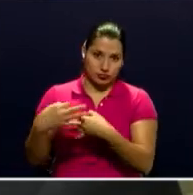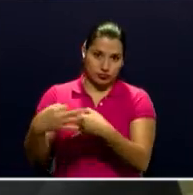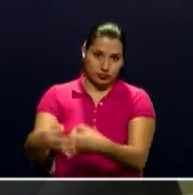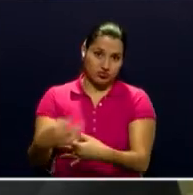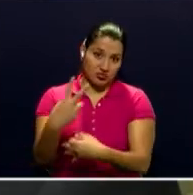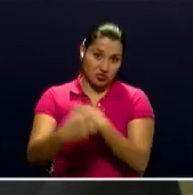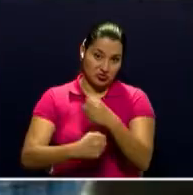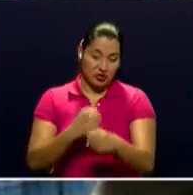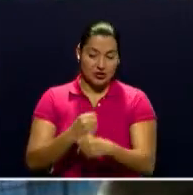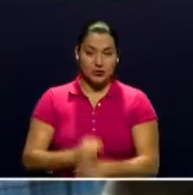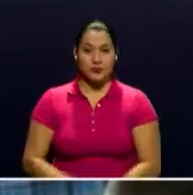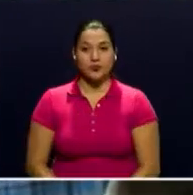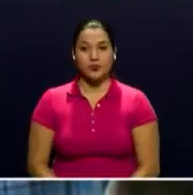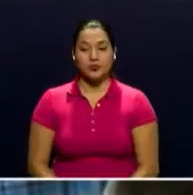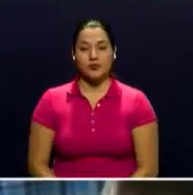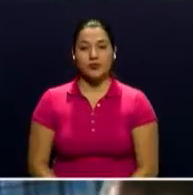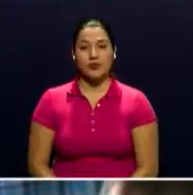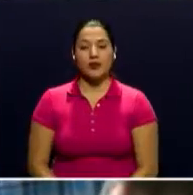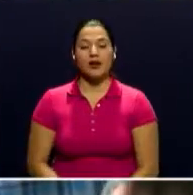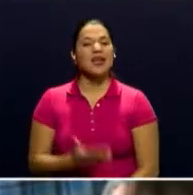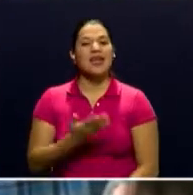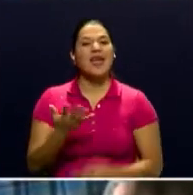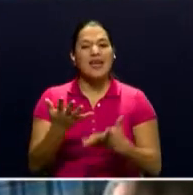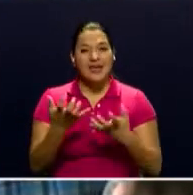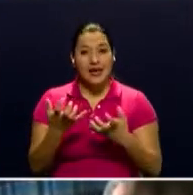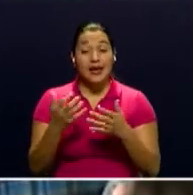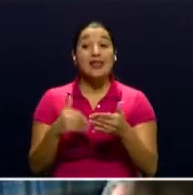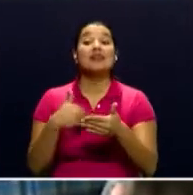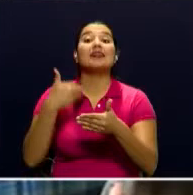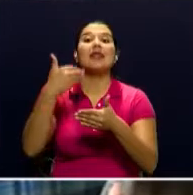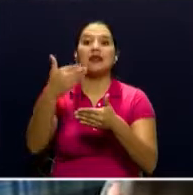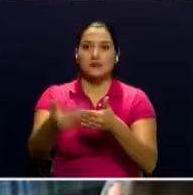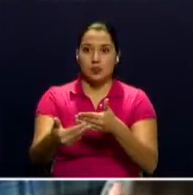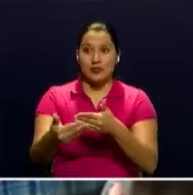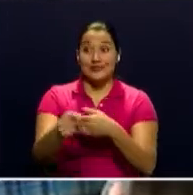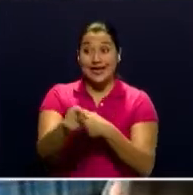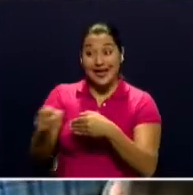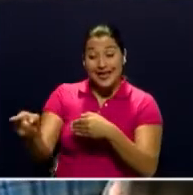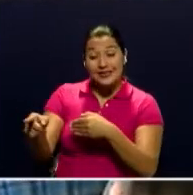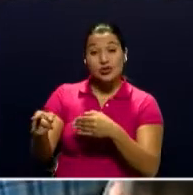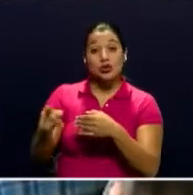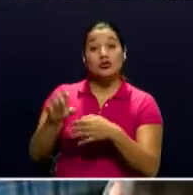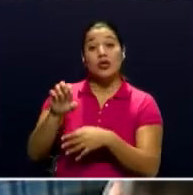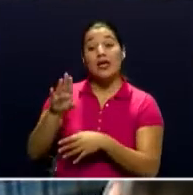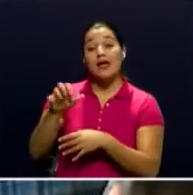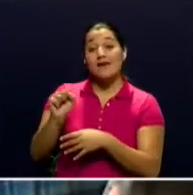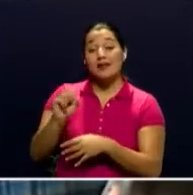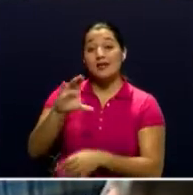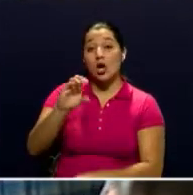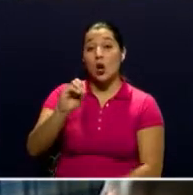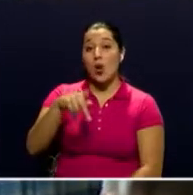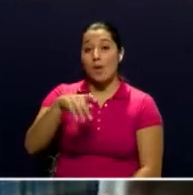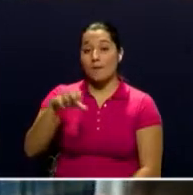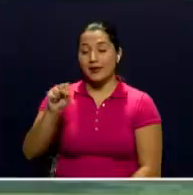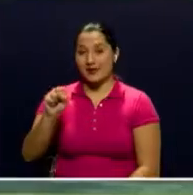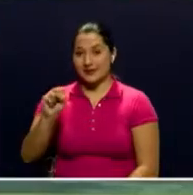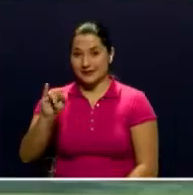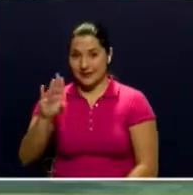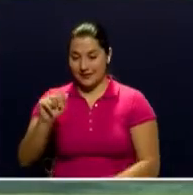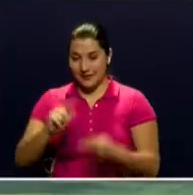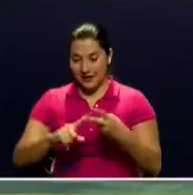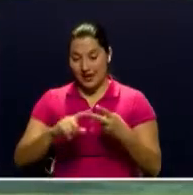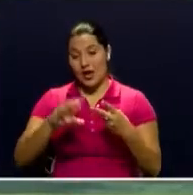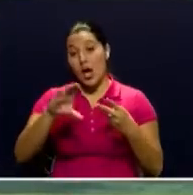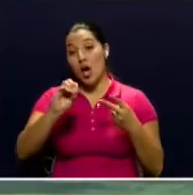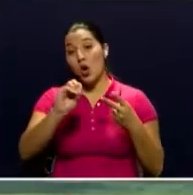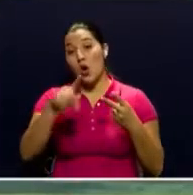aproximadamente 2 años. La idea es luego sacar a licitación estos EVAIS de Copesiva, Copesaín, Copesalud y Copesana, luego de